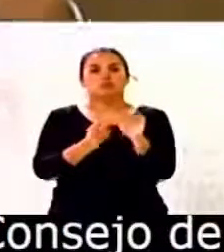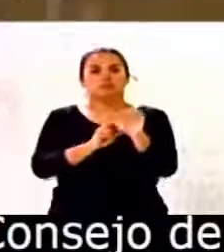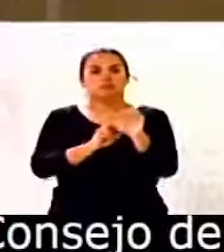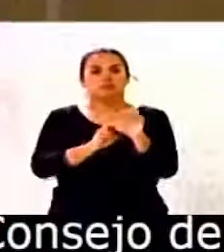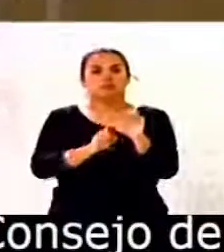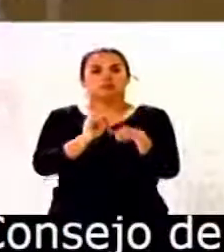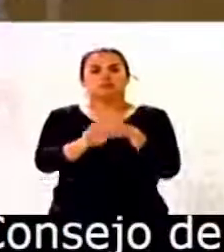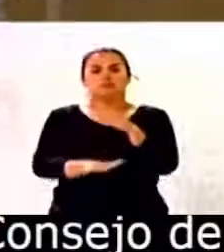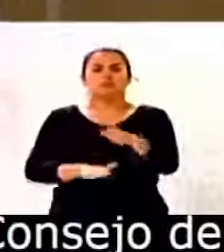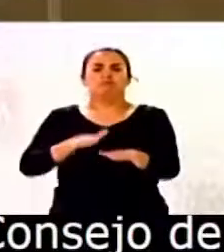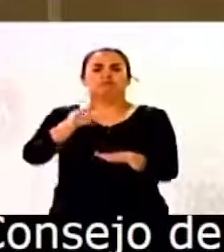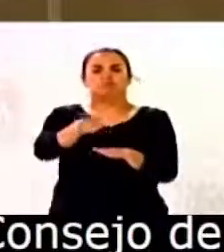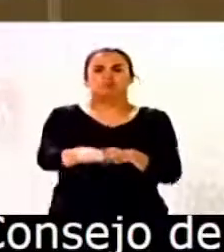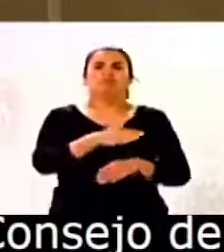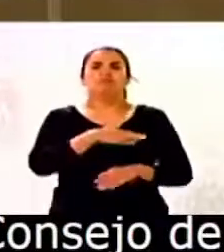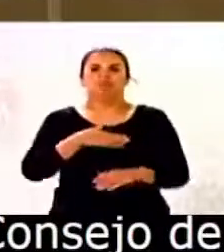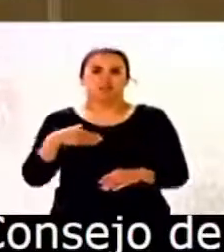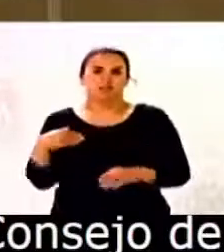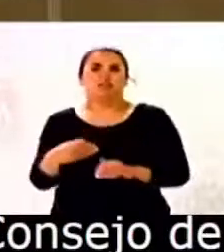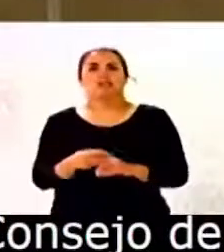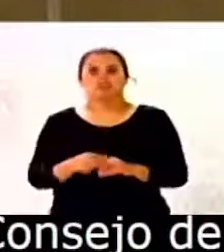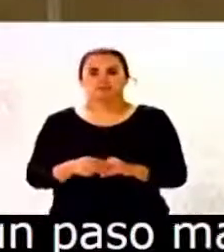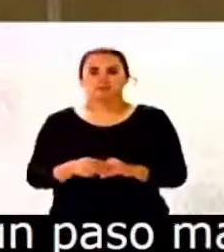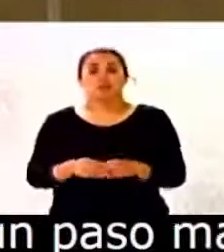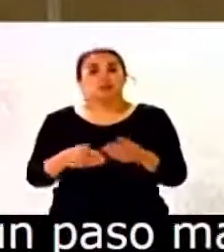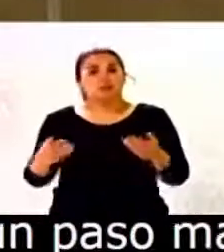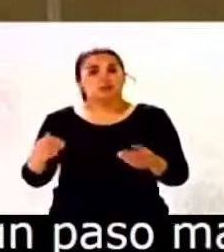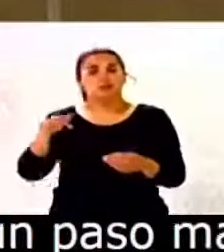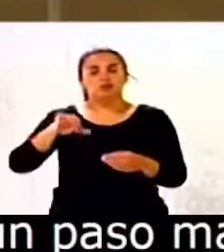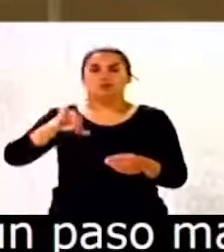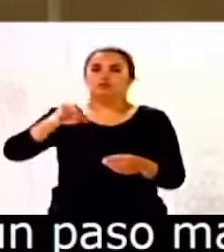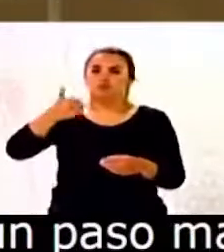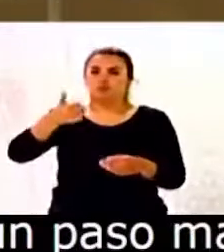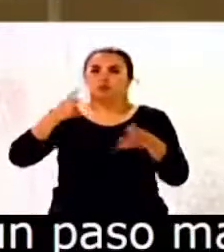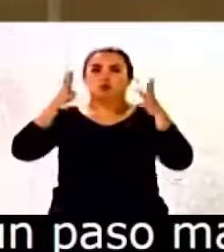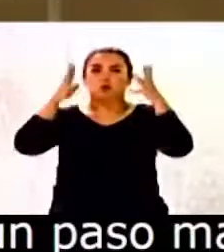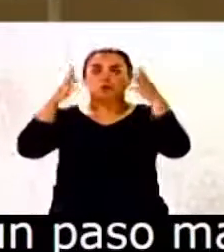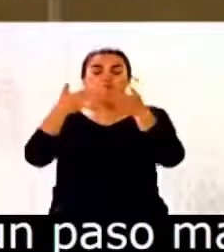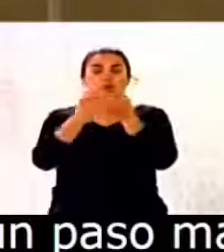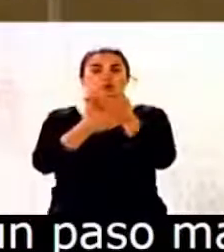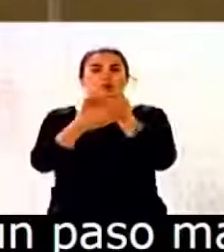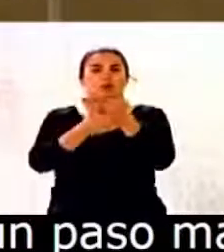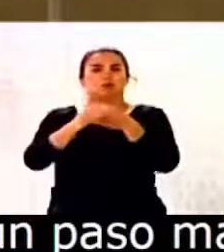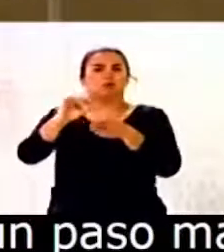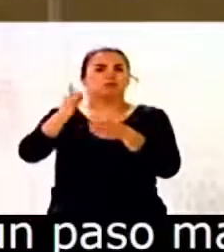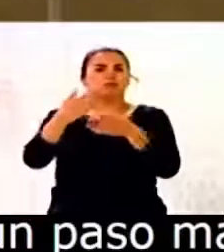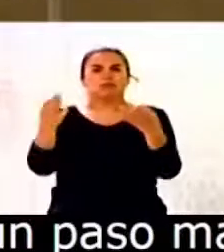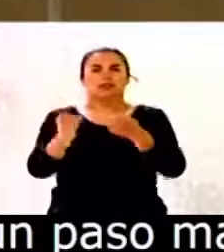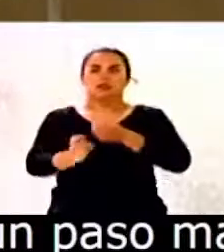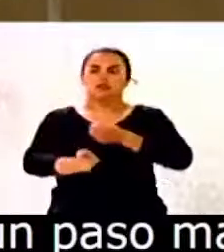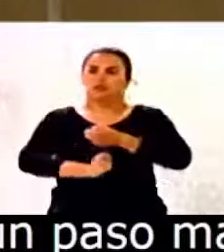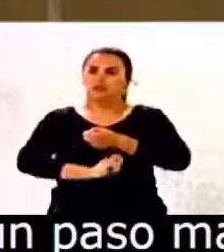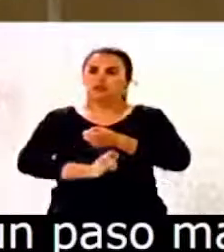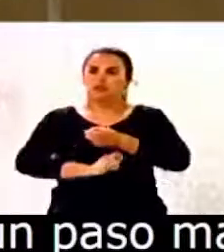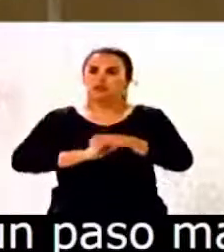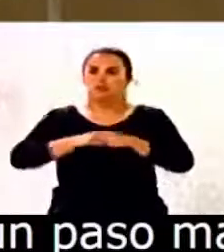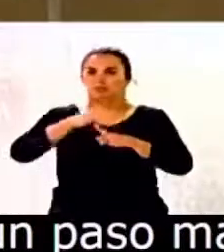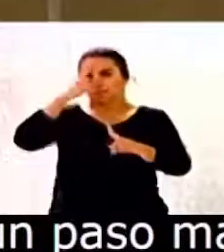más allá y hoy hemos aprobado en Consejo de Gobierno la estrategia de